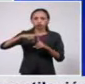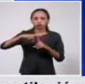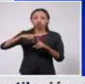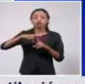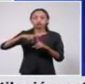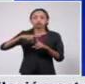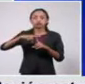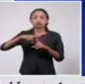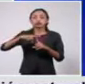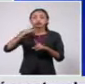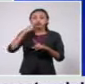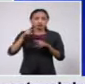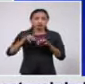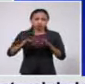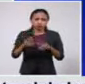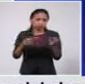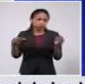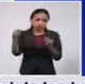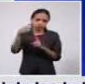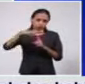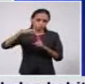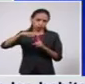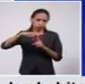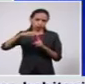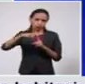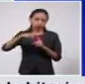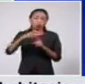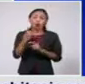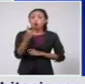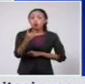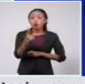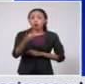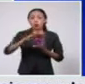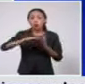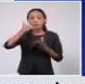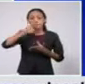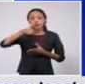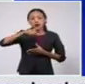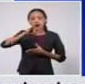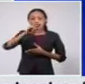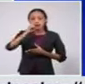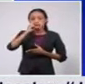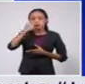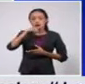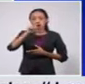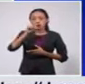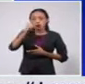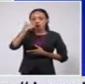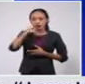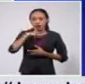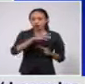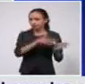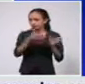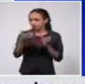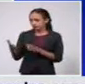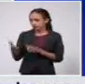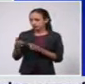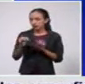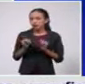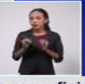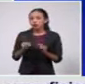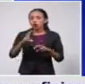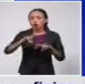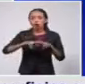la transmisión fundamental, y 1 en Majibacoa. Holguín, que después de un número